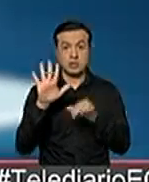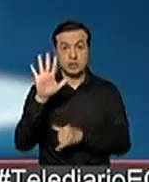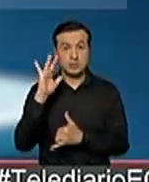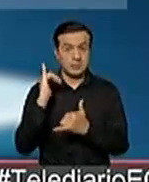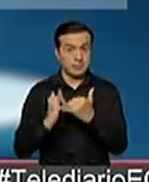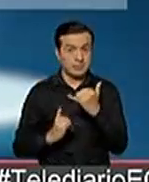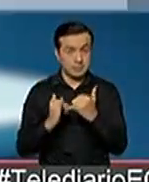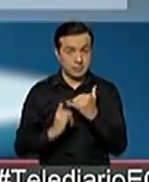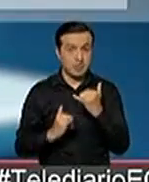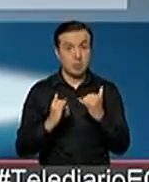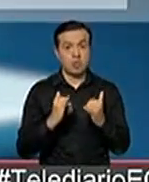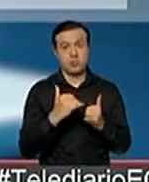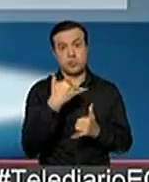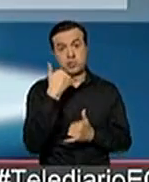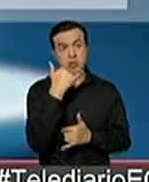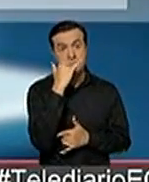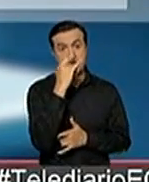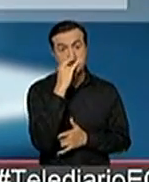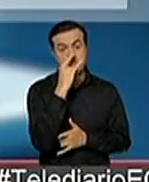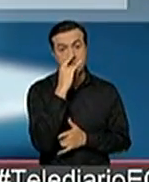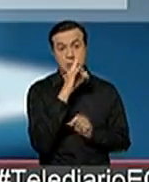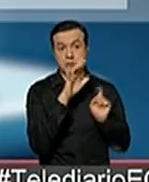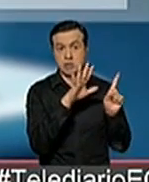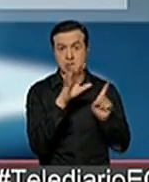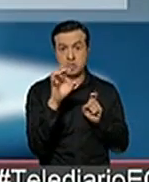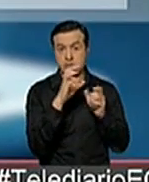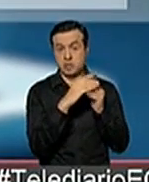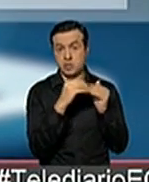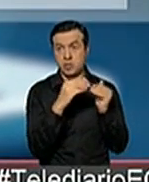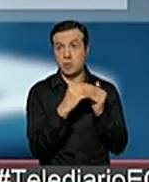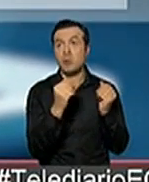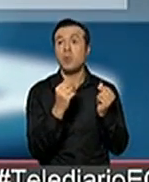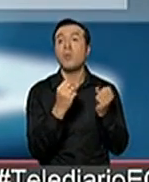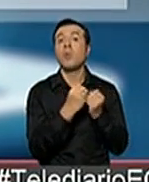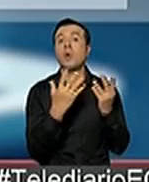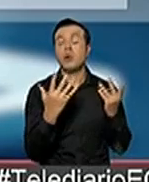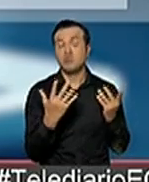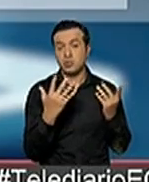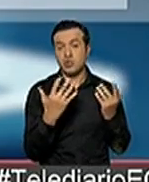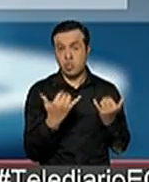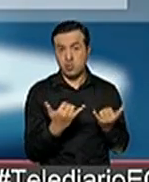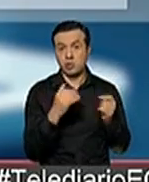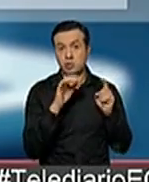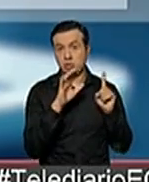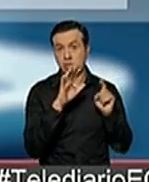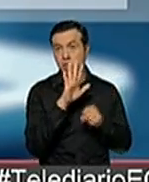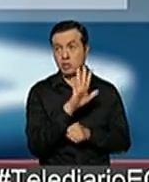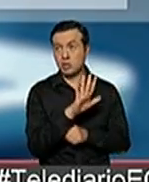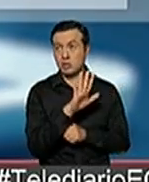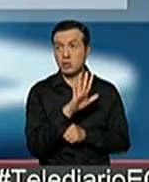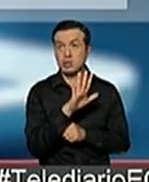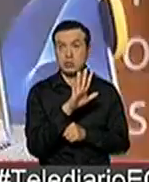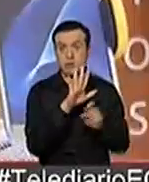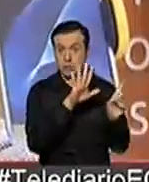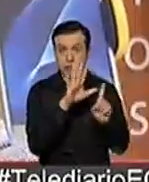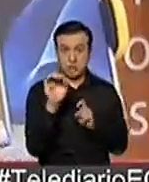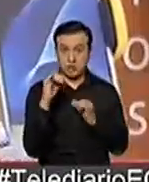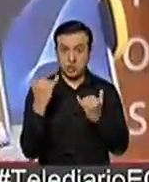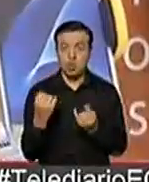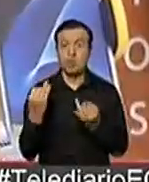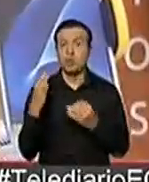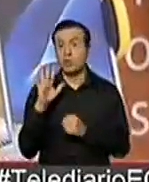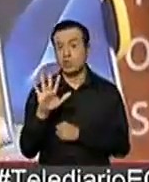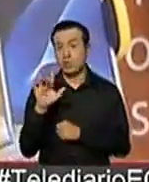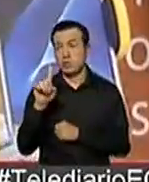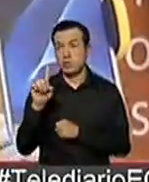$165.75. Uno de alta gama que costaba $600. El precio referencial actual sería de $510. Ya que la próxima